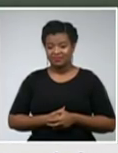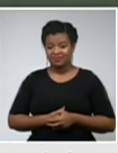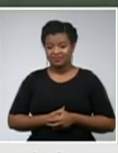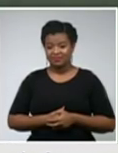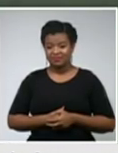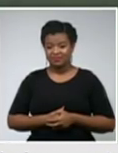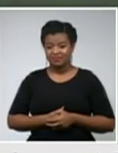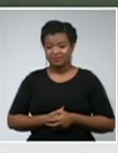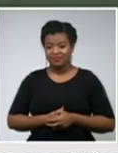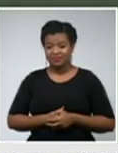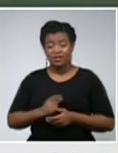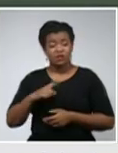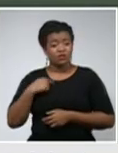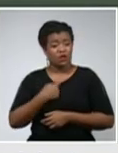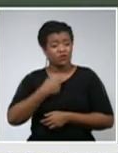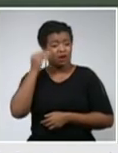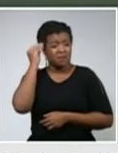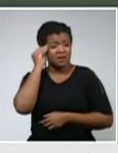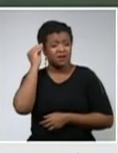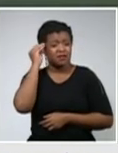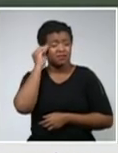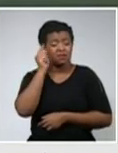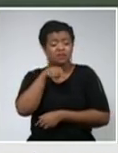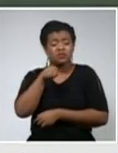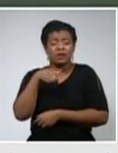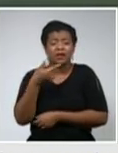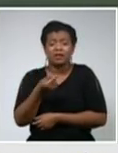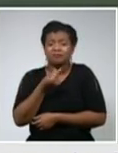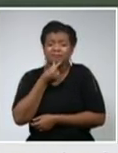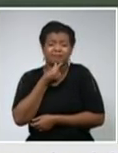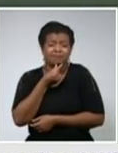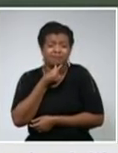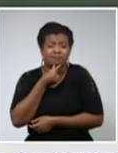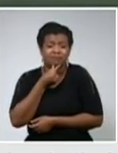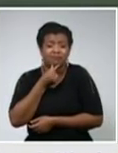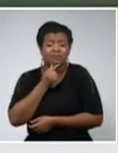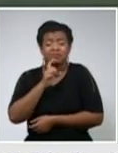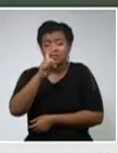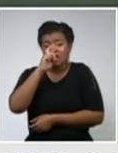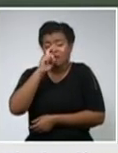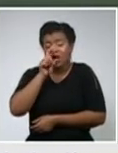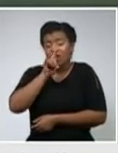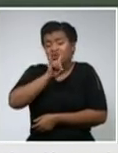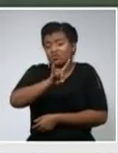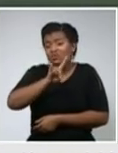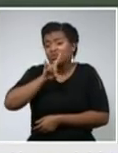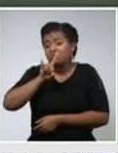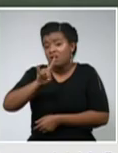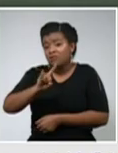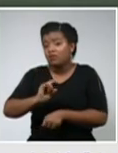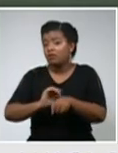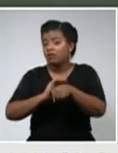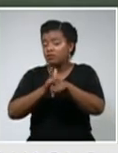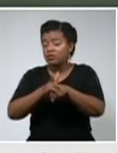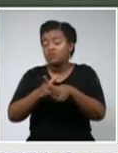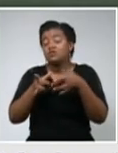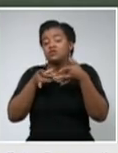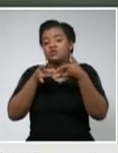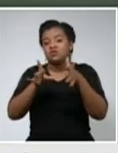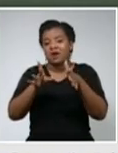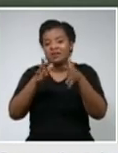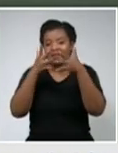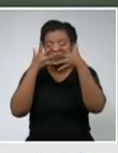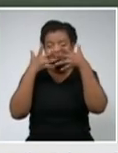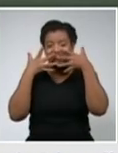Hemos tenido experiencia de pacientes muy viejitos, de 99 años, con la COVID, que felizmente han sido